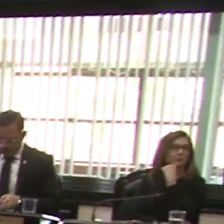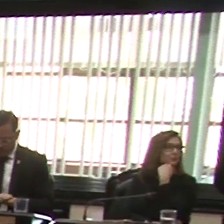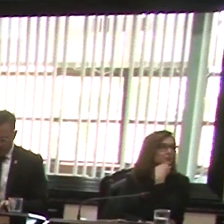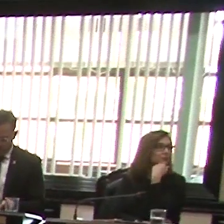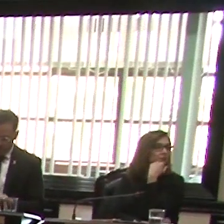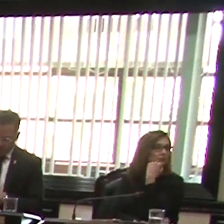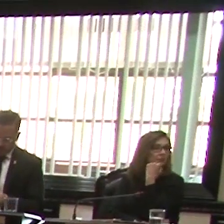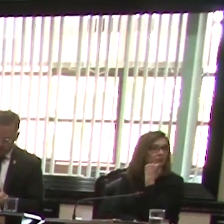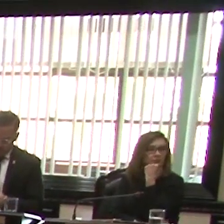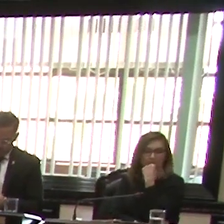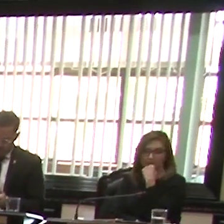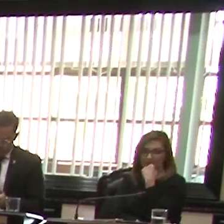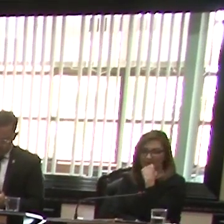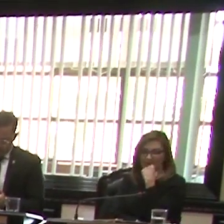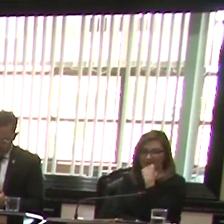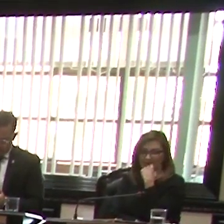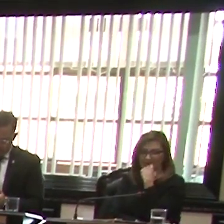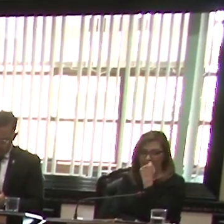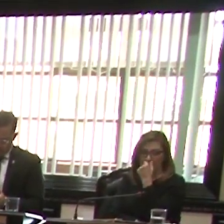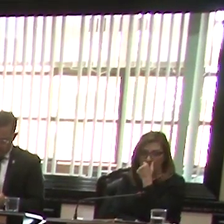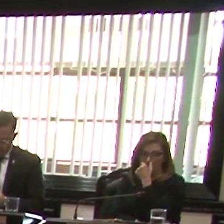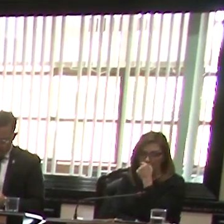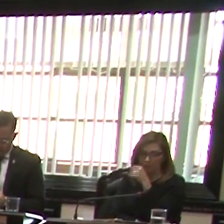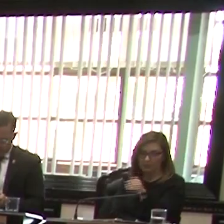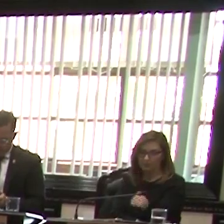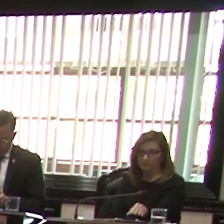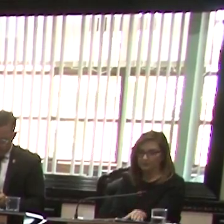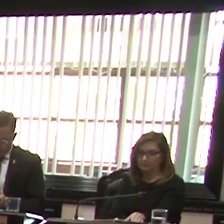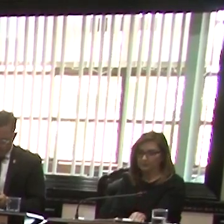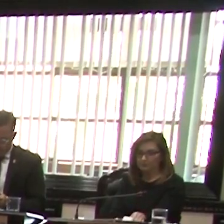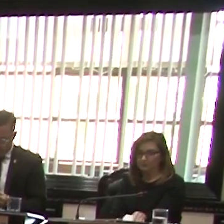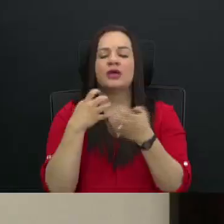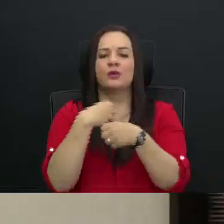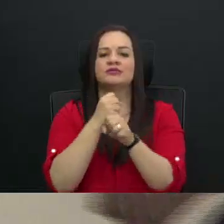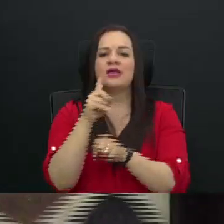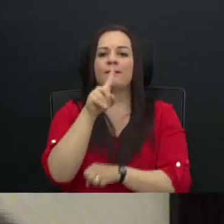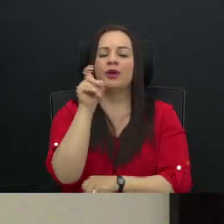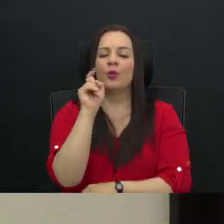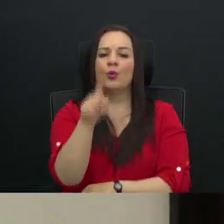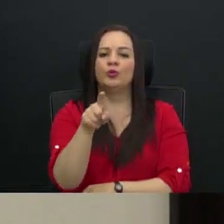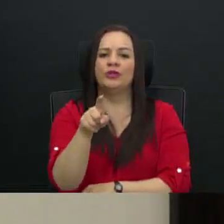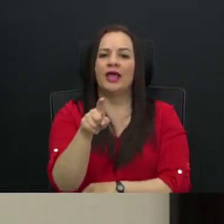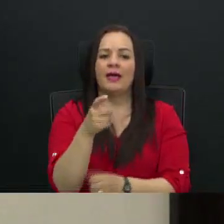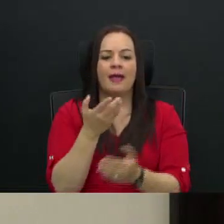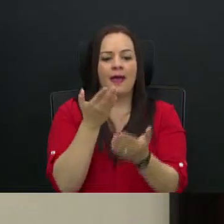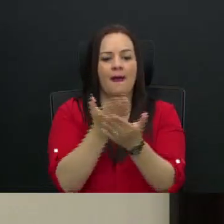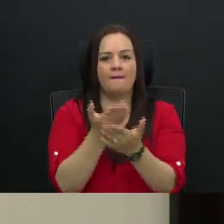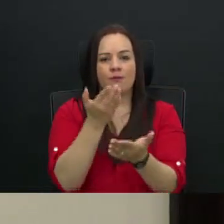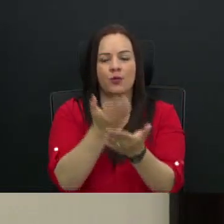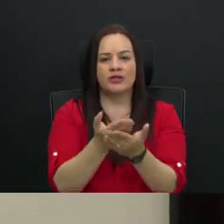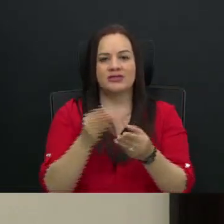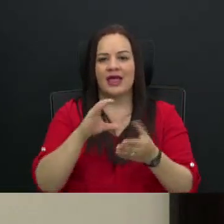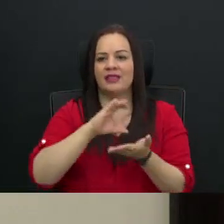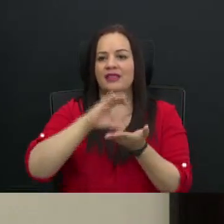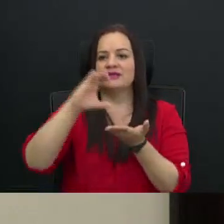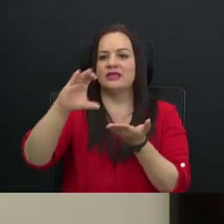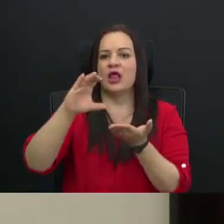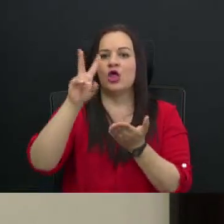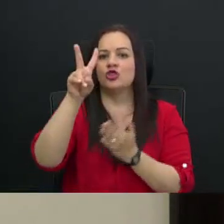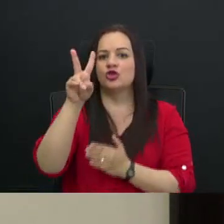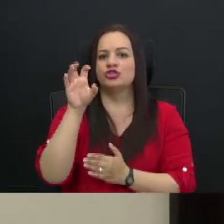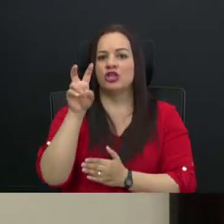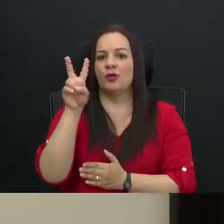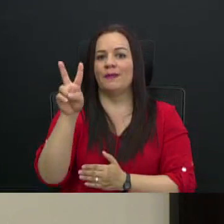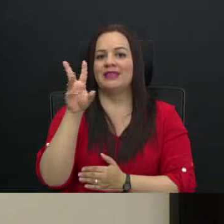226 mil millones de colones, se utilizaría en amortizar deuda. La apuesta de destinar 226 mil